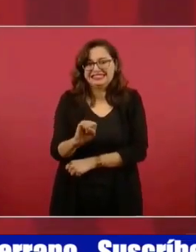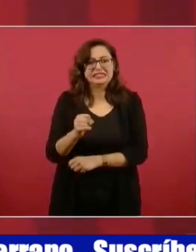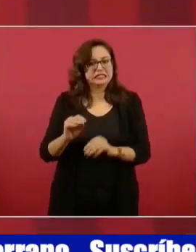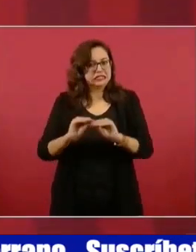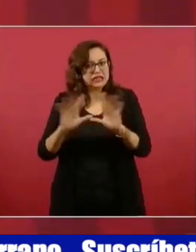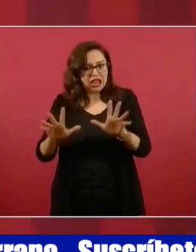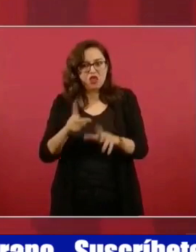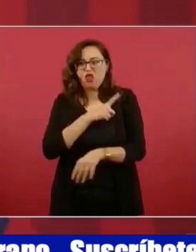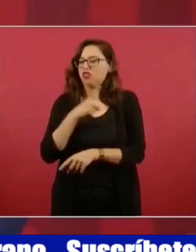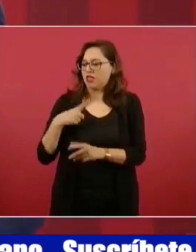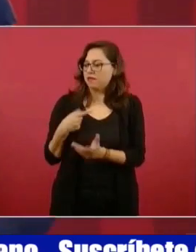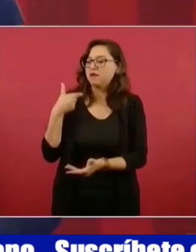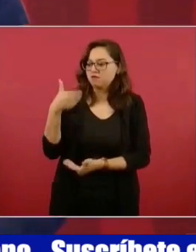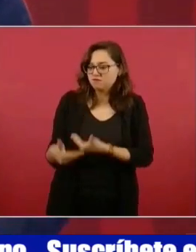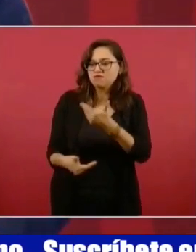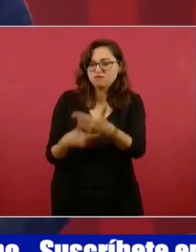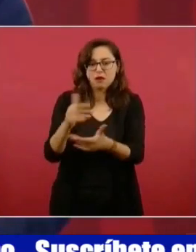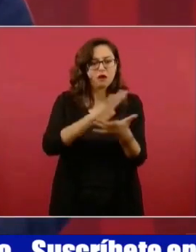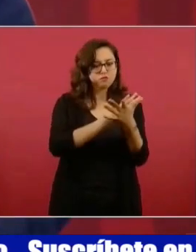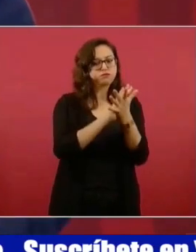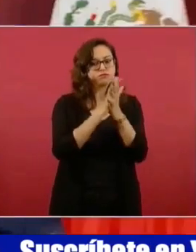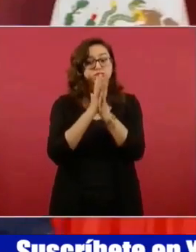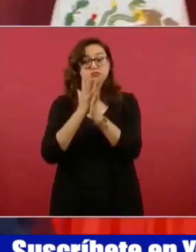son procesos